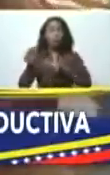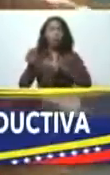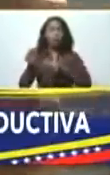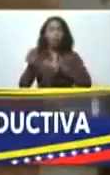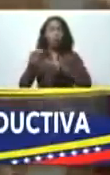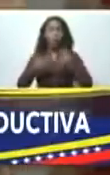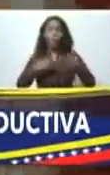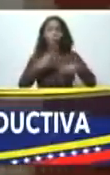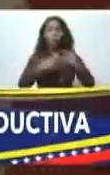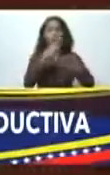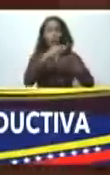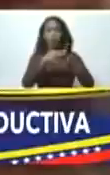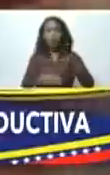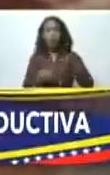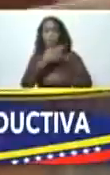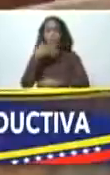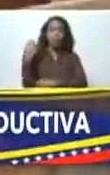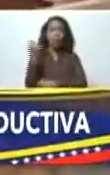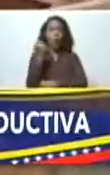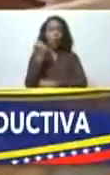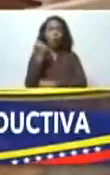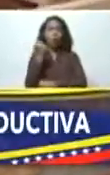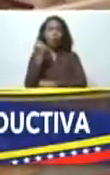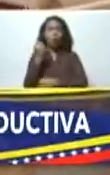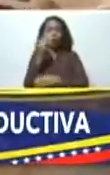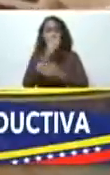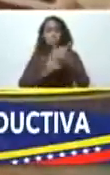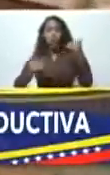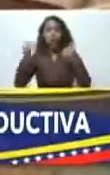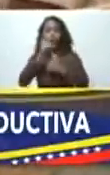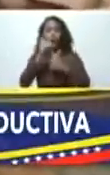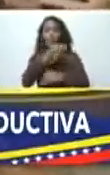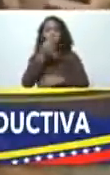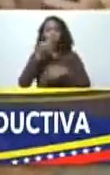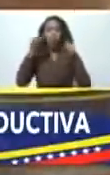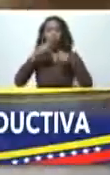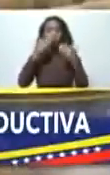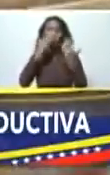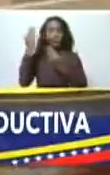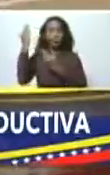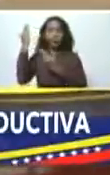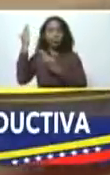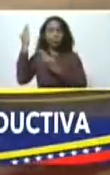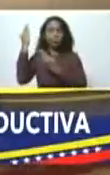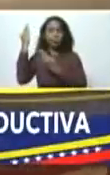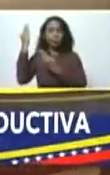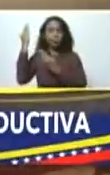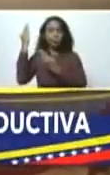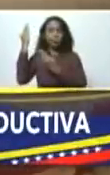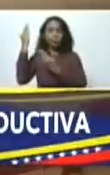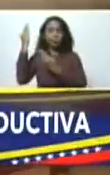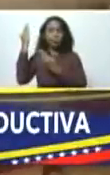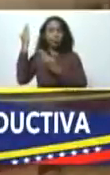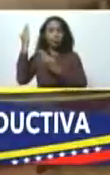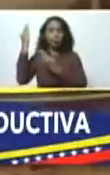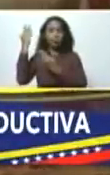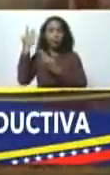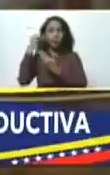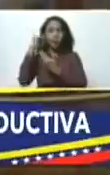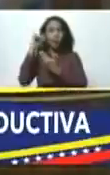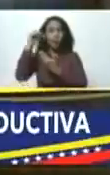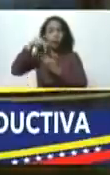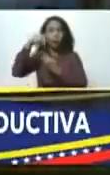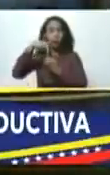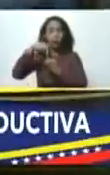los productos de mejor calidad, de mayor calidad. Mira aquí. Tenemos... ¿Ah? Vea, aquí presidente. Tenemos